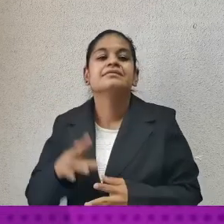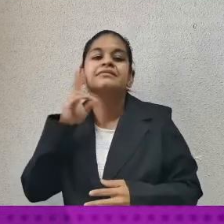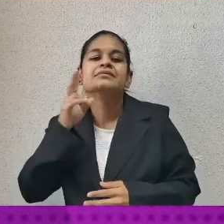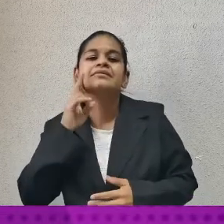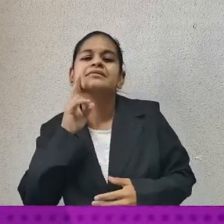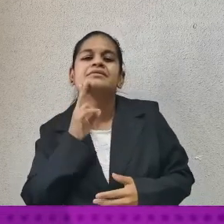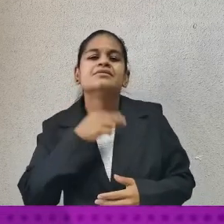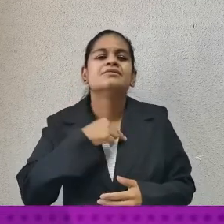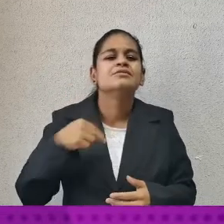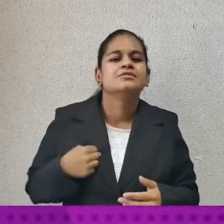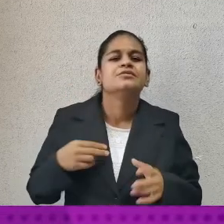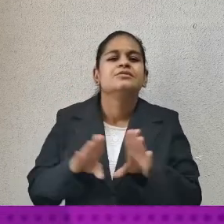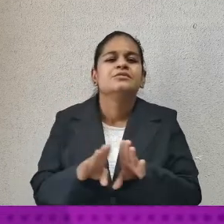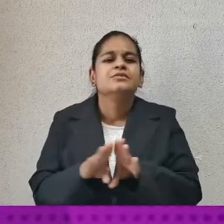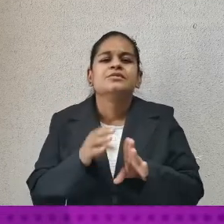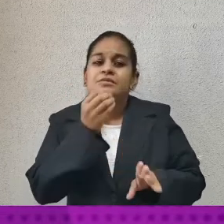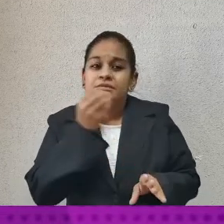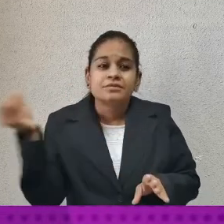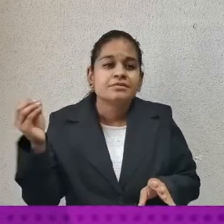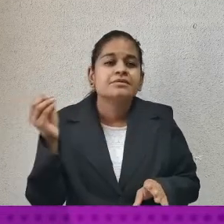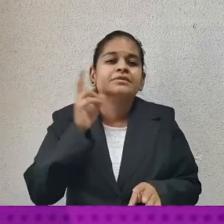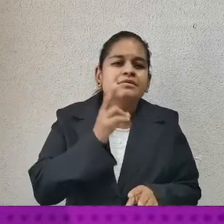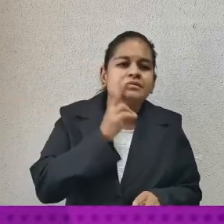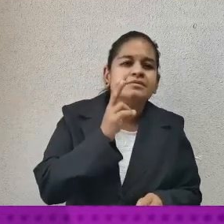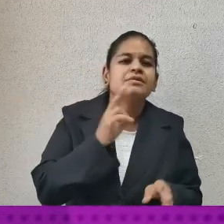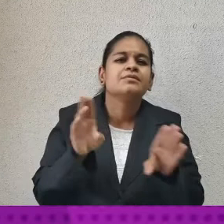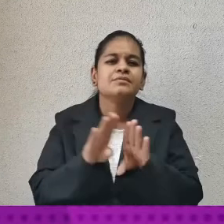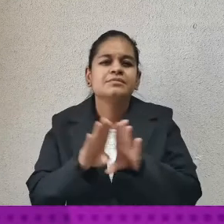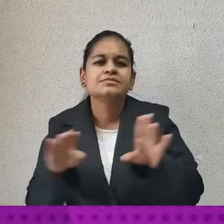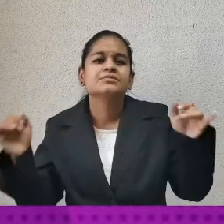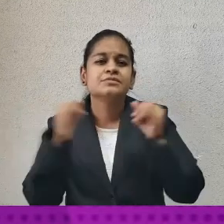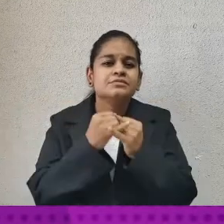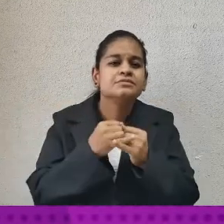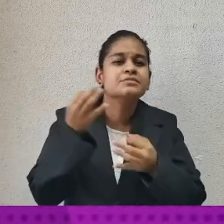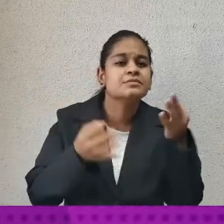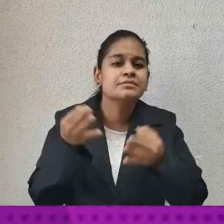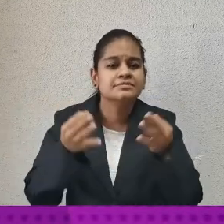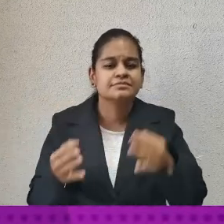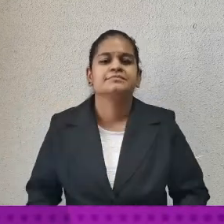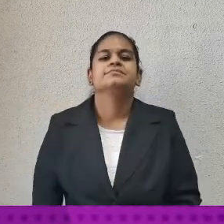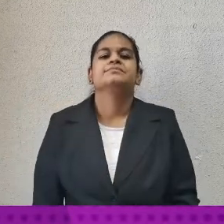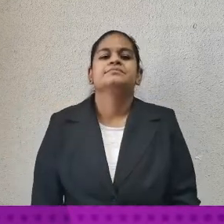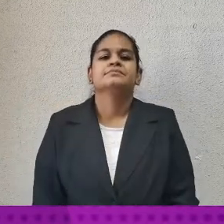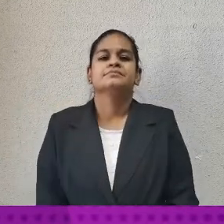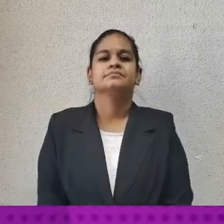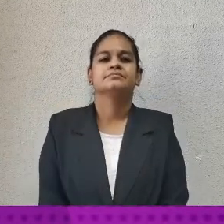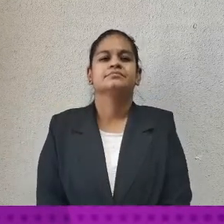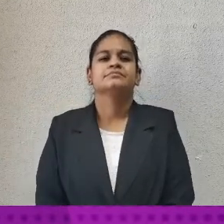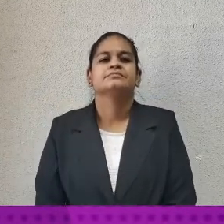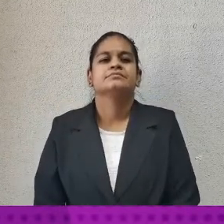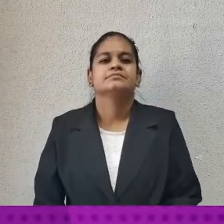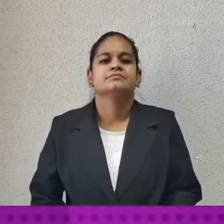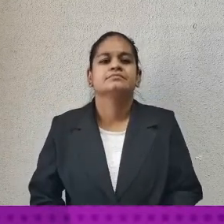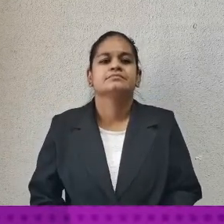la forma en la cual nos hemos organizado y hemos construido esas instituciones. No está de más decir que